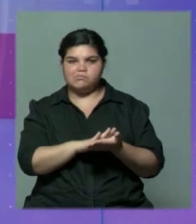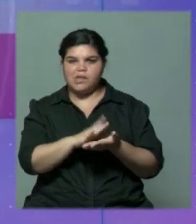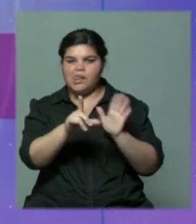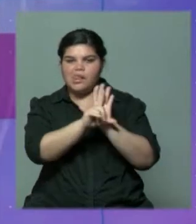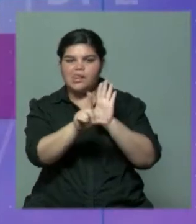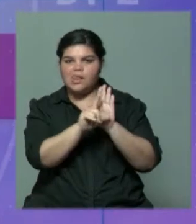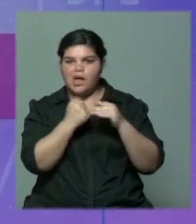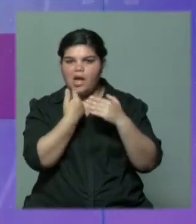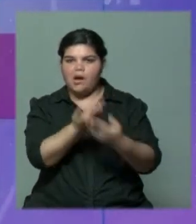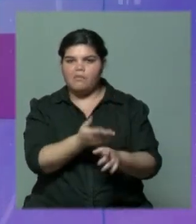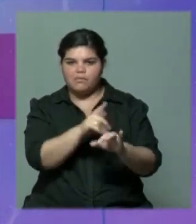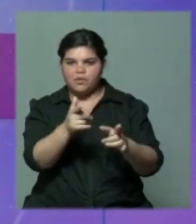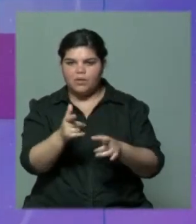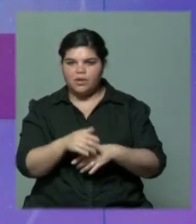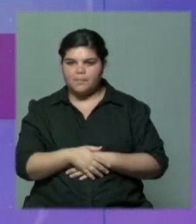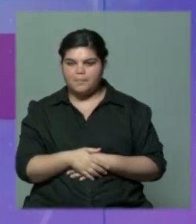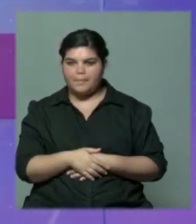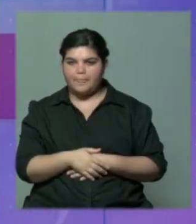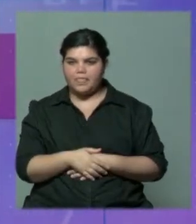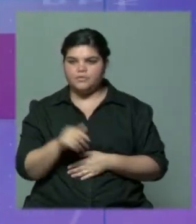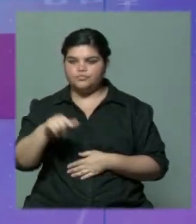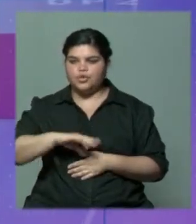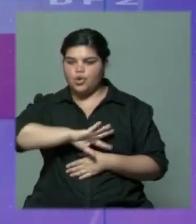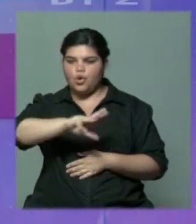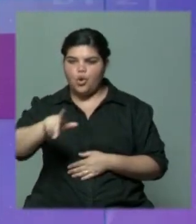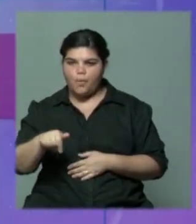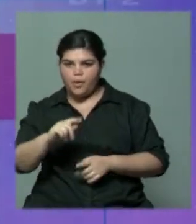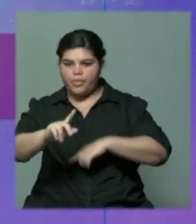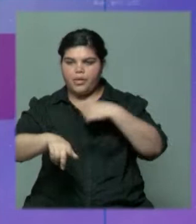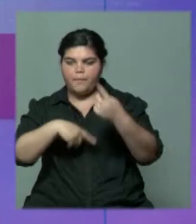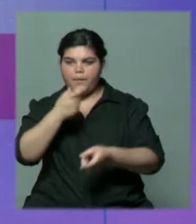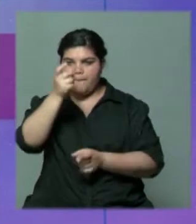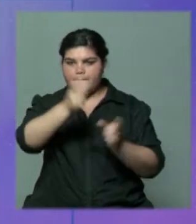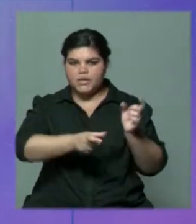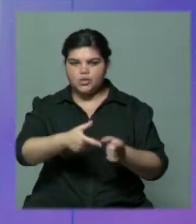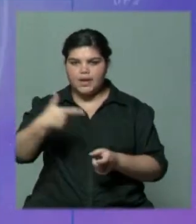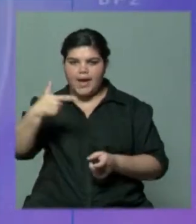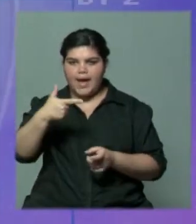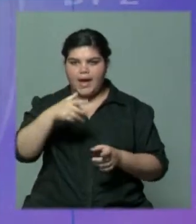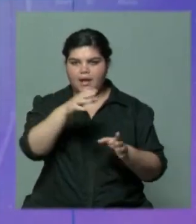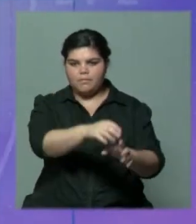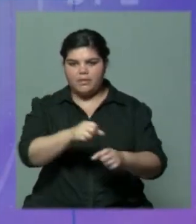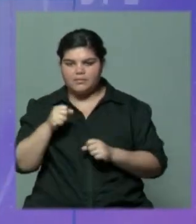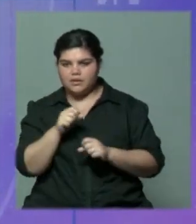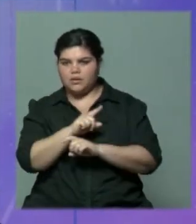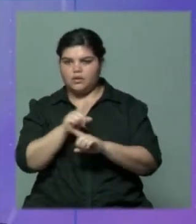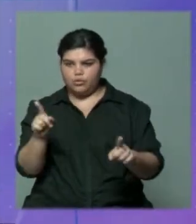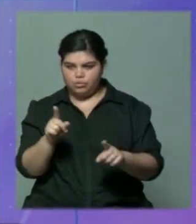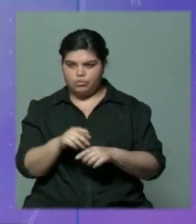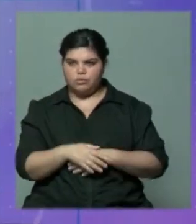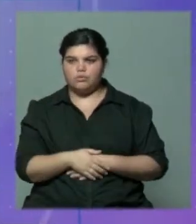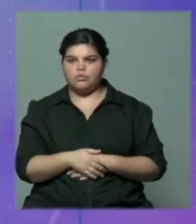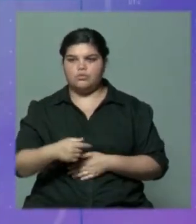o jurisprudencial. Nosotros no queremos esperar que haya un robo para recién a la persona venir a quitarle el arma al objeto portante. Entonces,